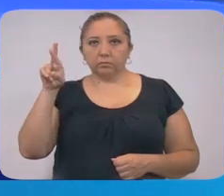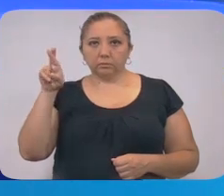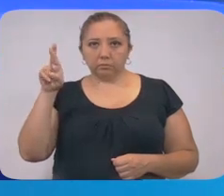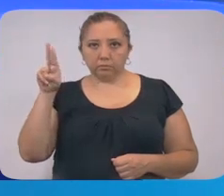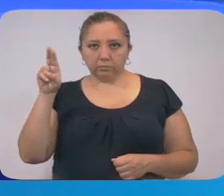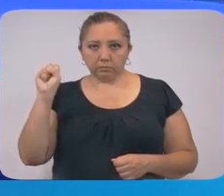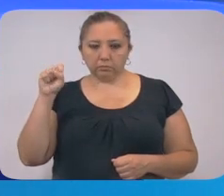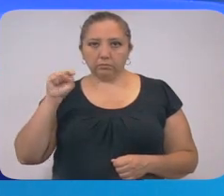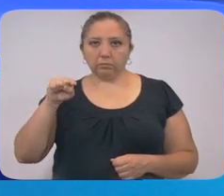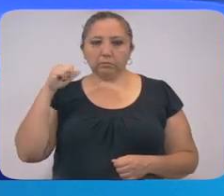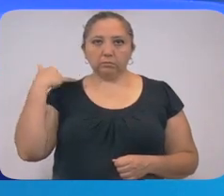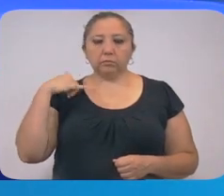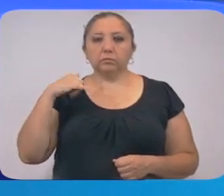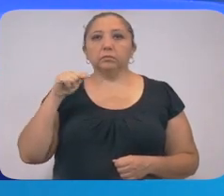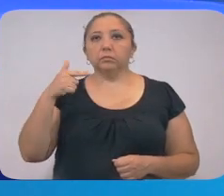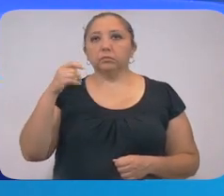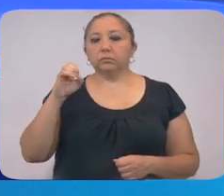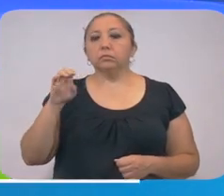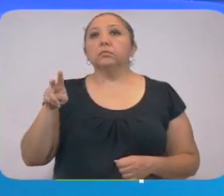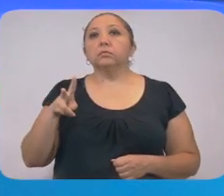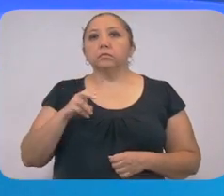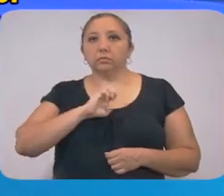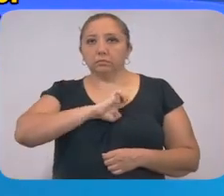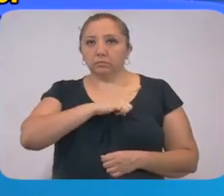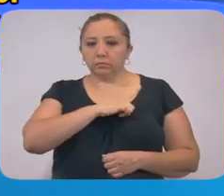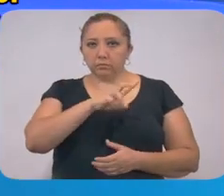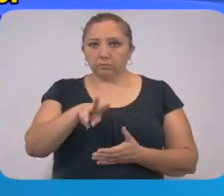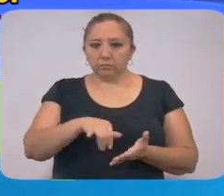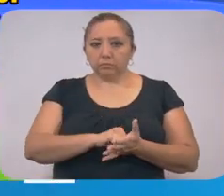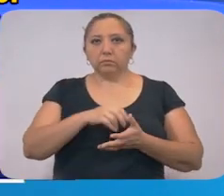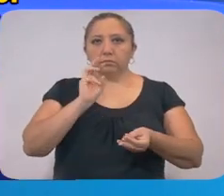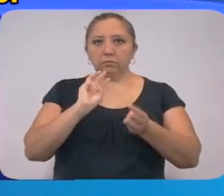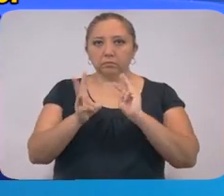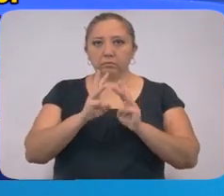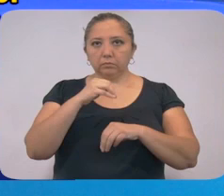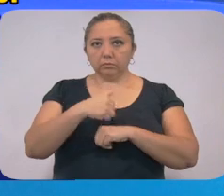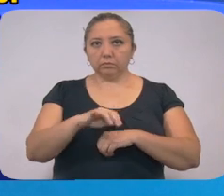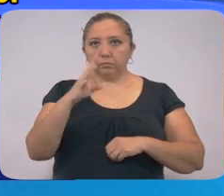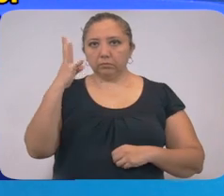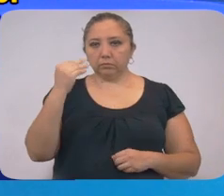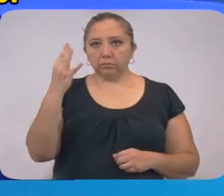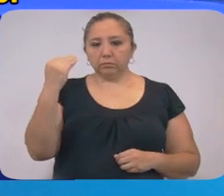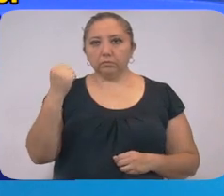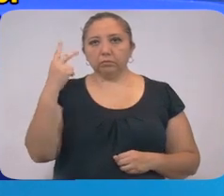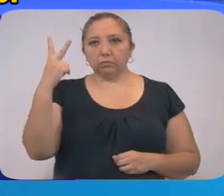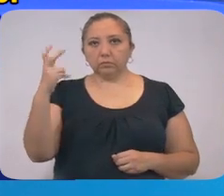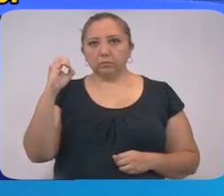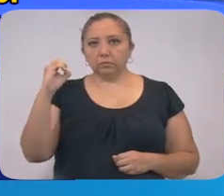coronavirus.yucatan.gob.mx también se ofrece información en maya y en español. El chat de WhatsApp en el número